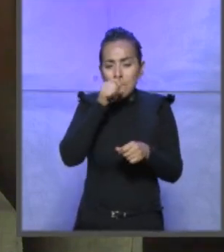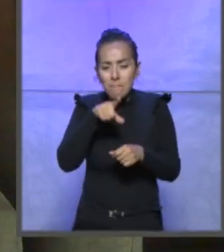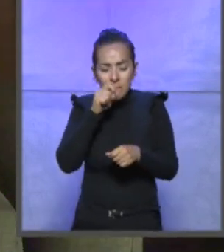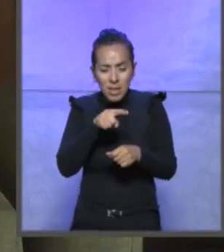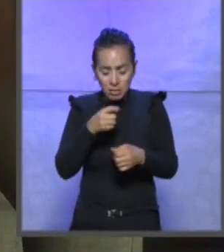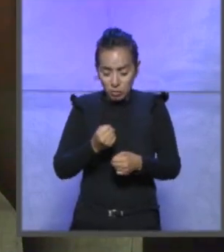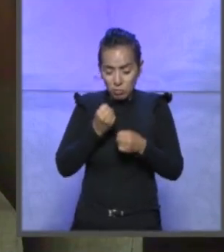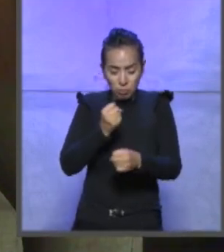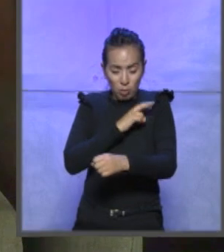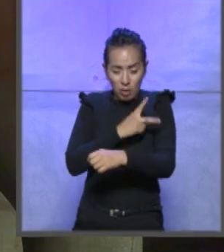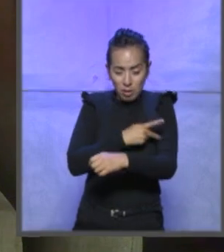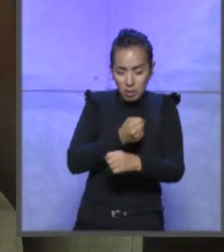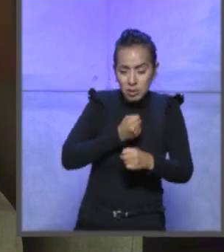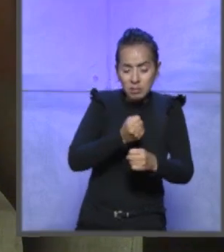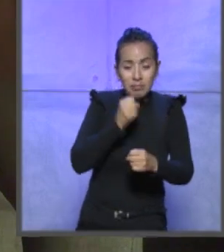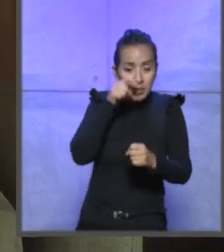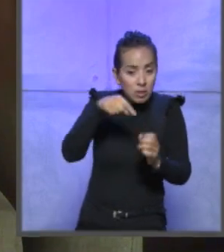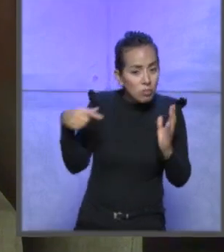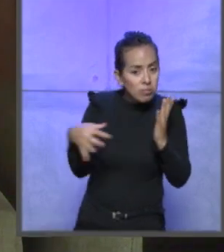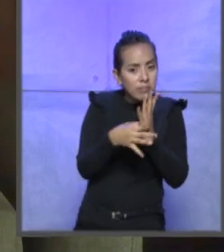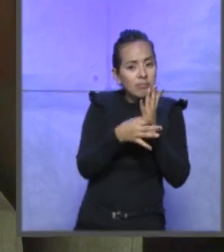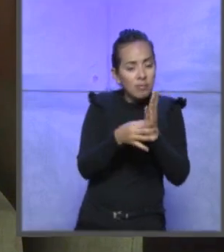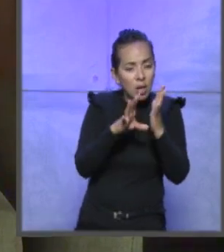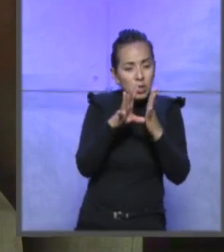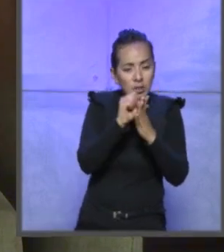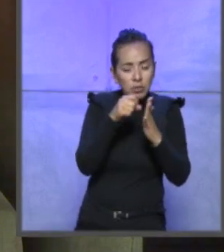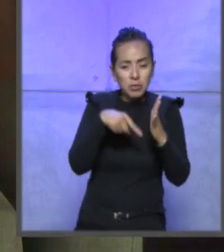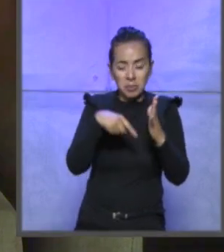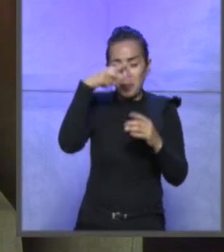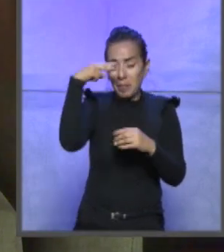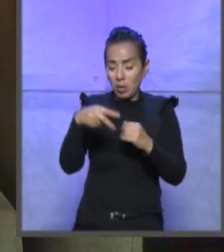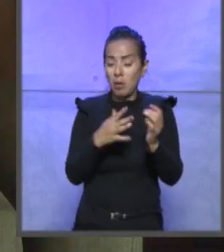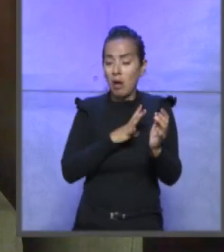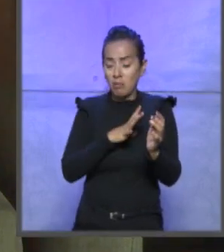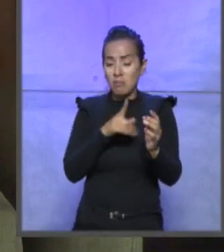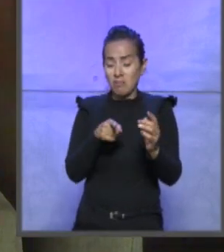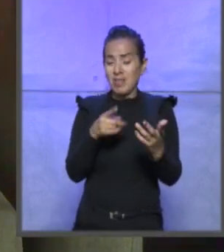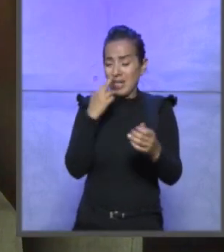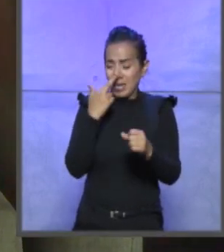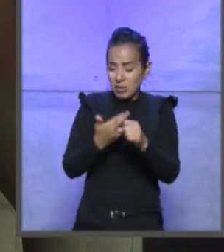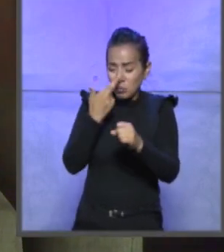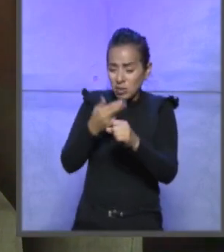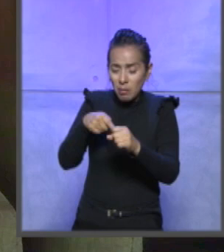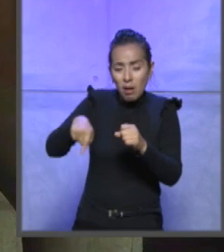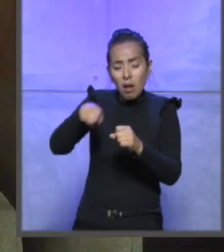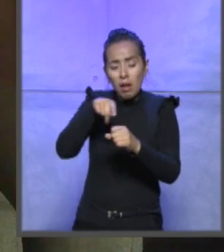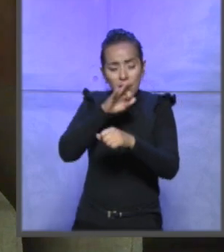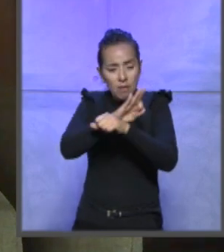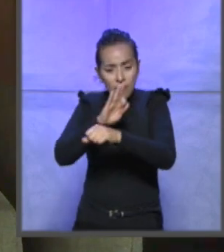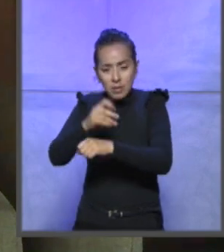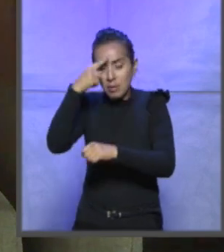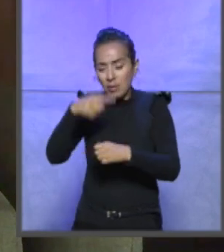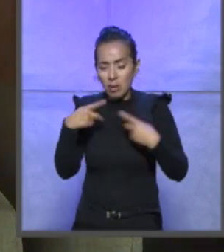los mismos poderes, así también como la Constitución de nuestro México, que tiene un papel muy fundamental en la defensa